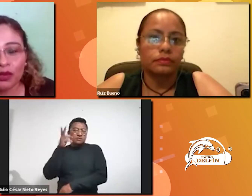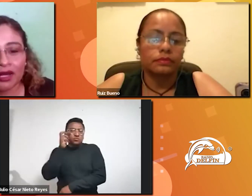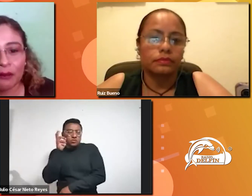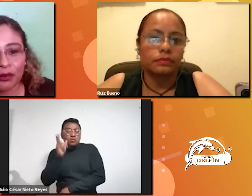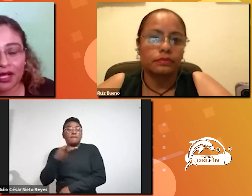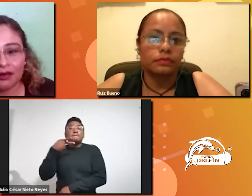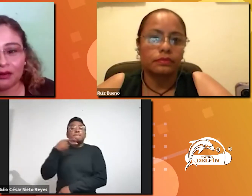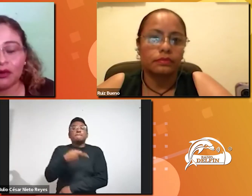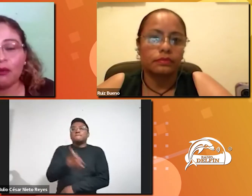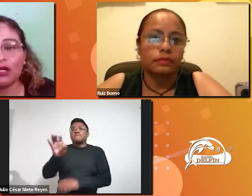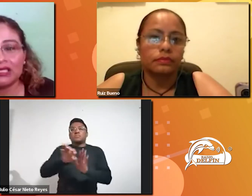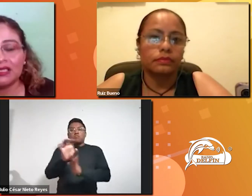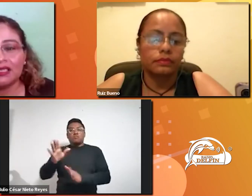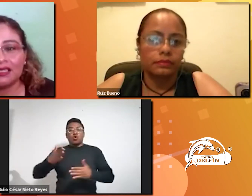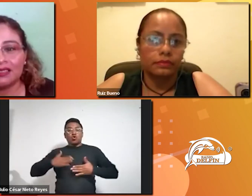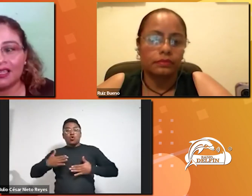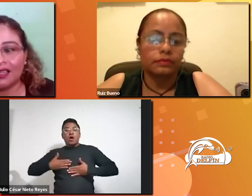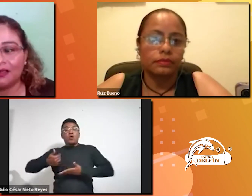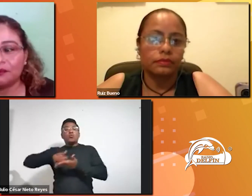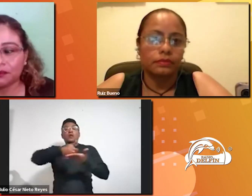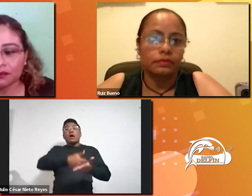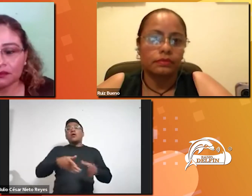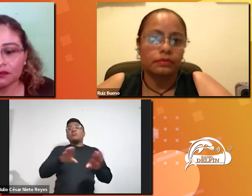¿cómo poder apoyarlos? ¿Cómo decir,